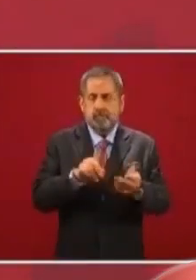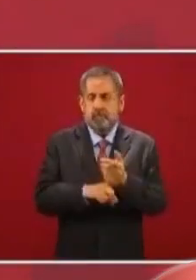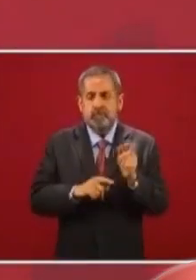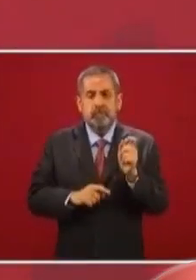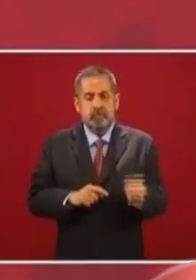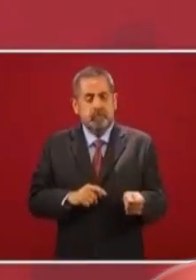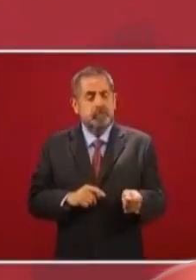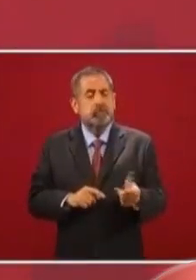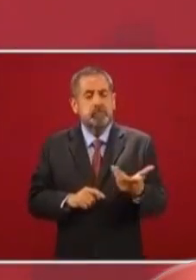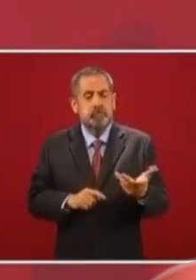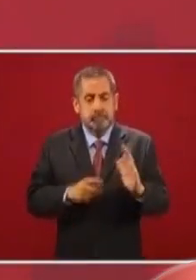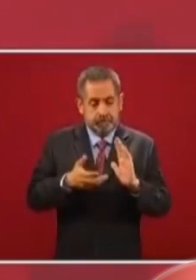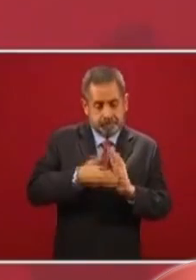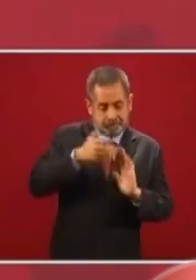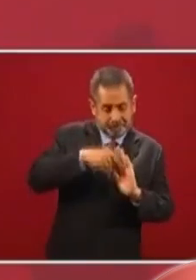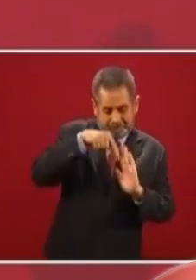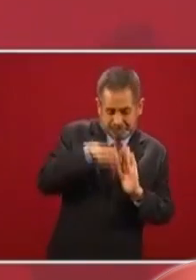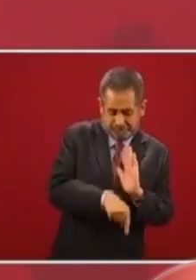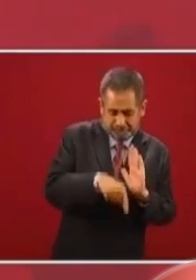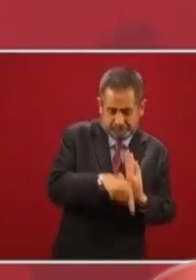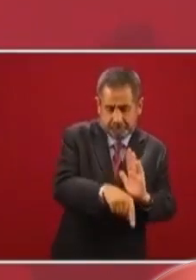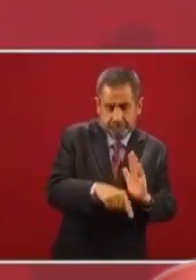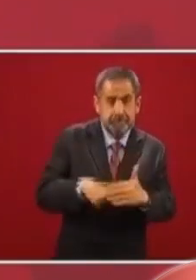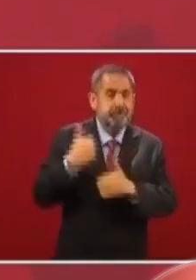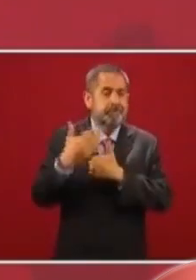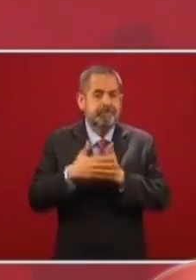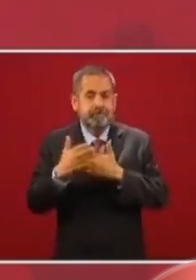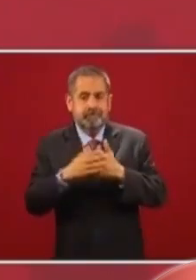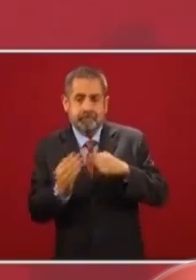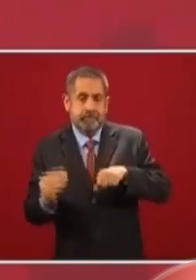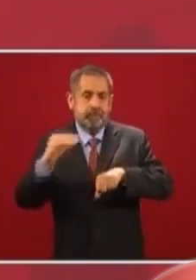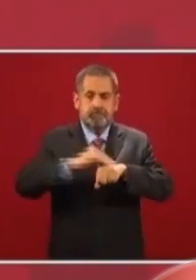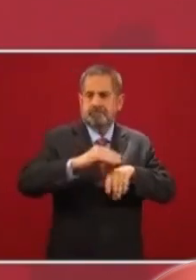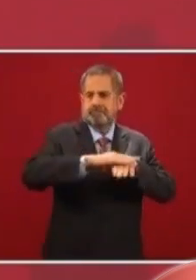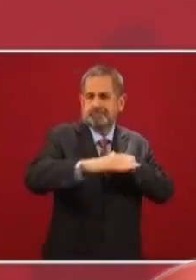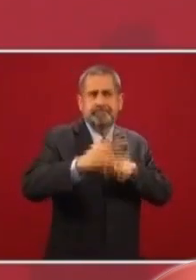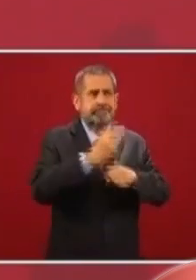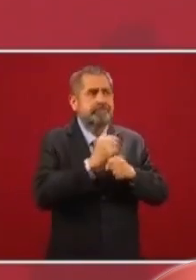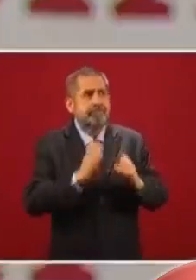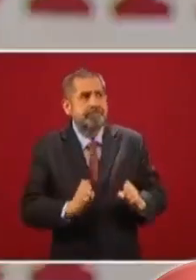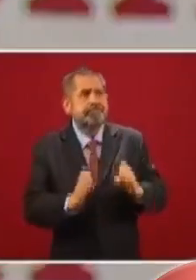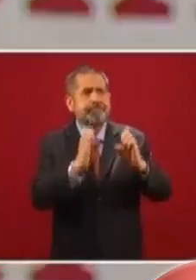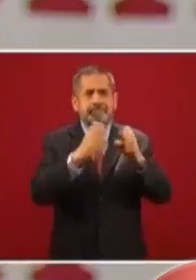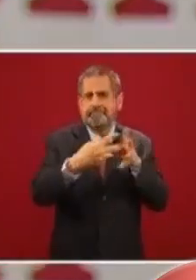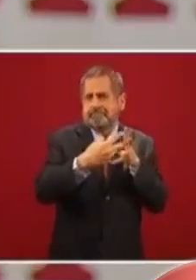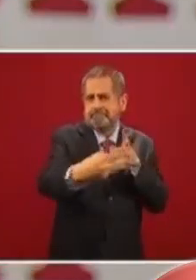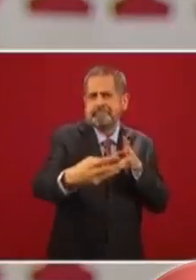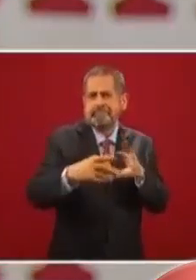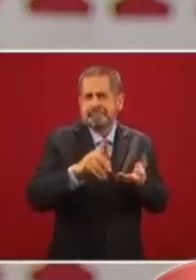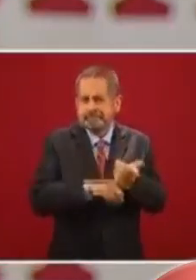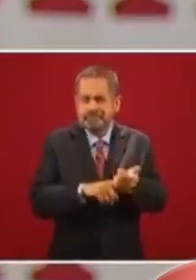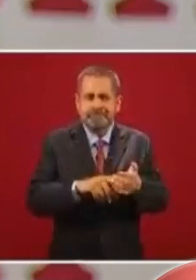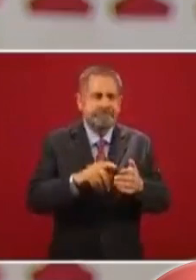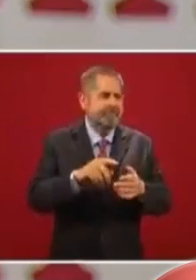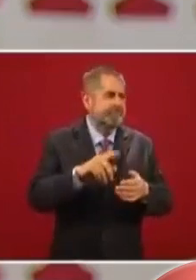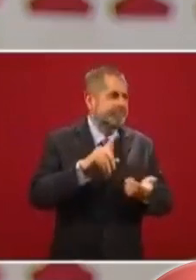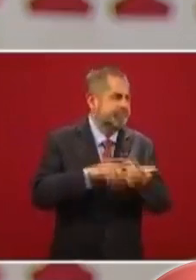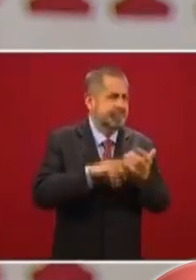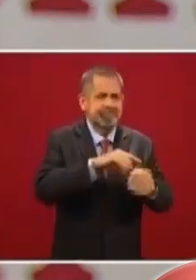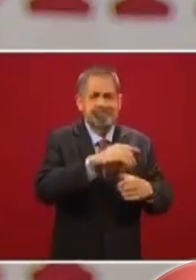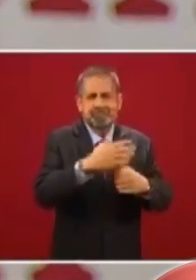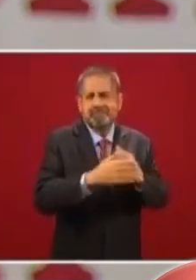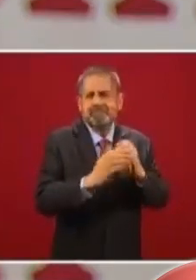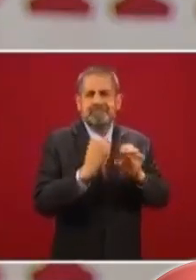de cimentación, que realmente es un gasto bajo, comparado con colocar superestructura, colocar redes hidráulicas, sanitarias, inclusive